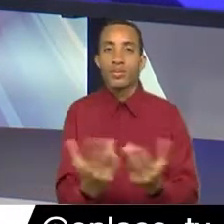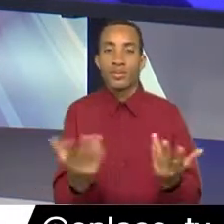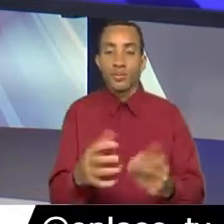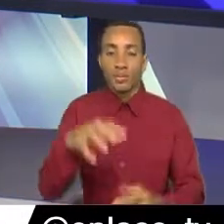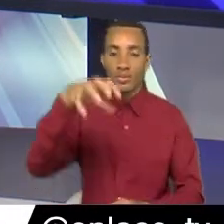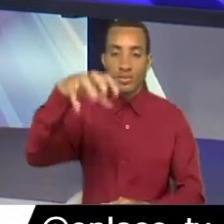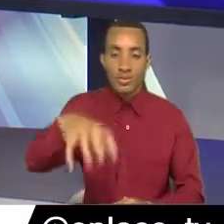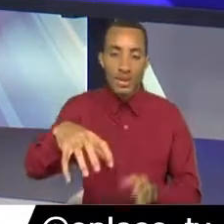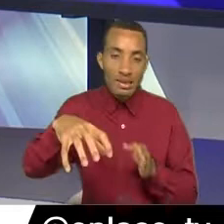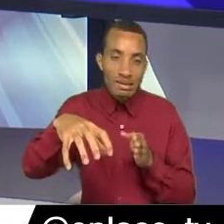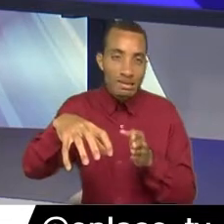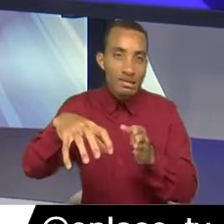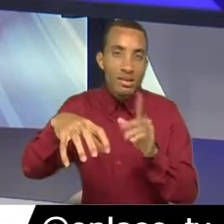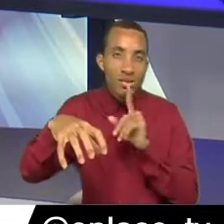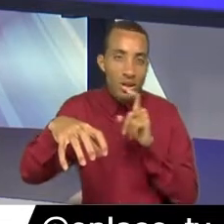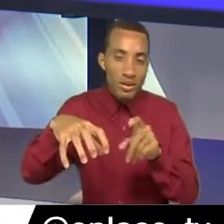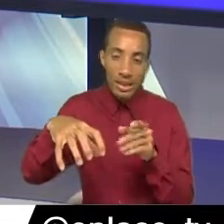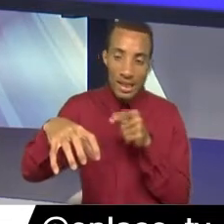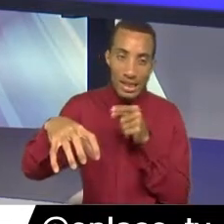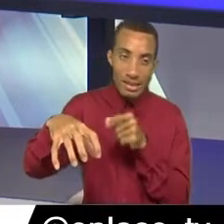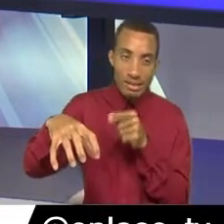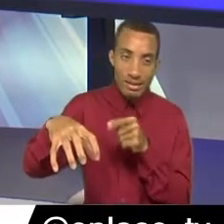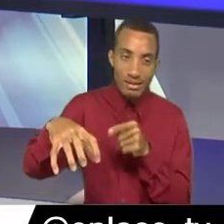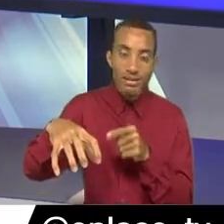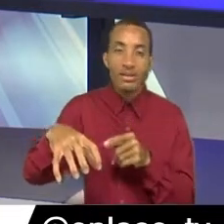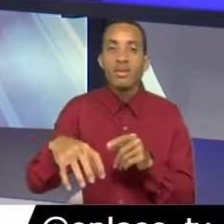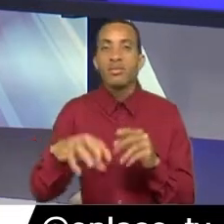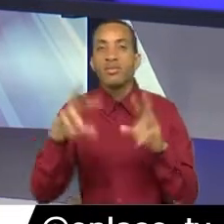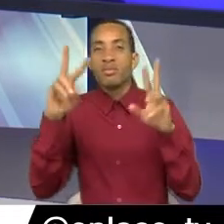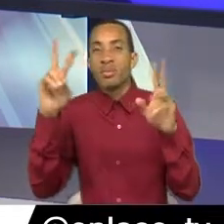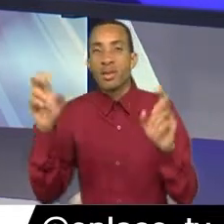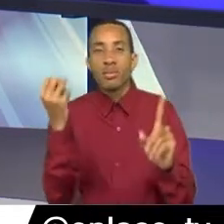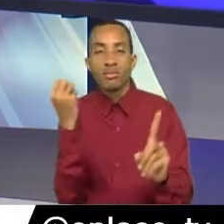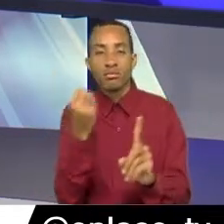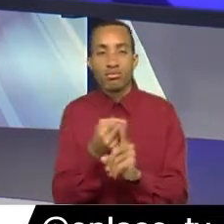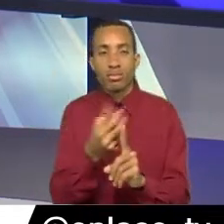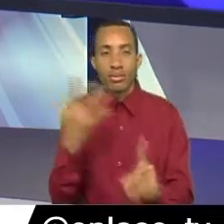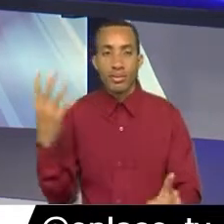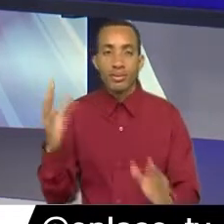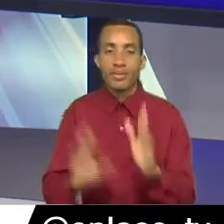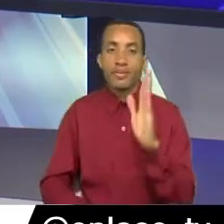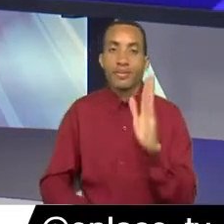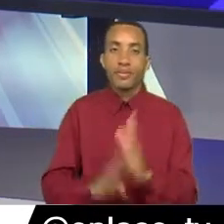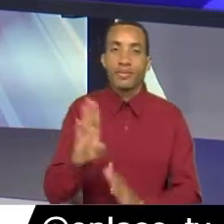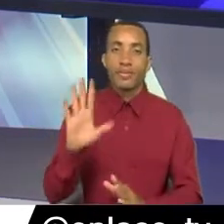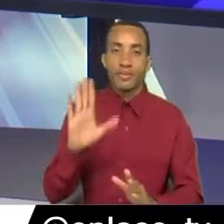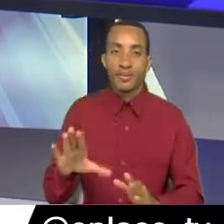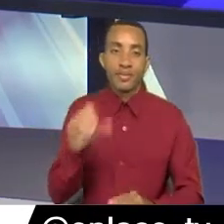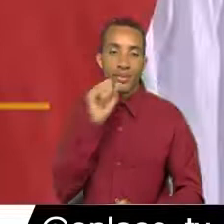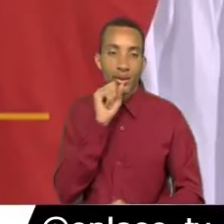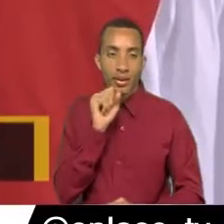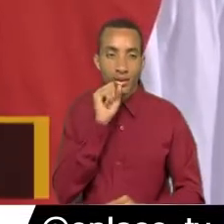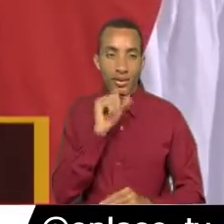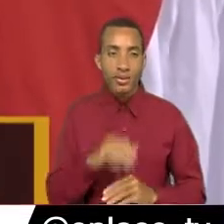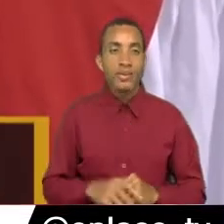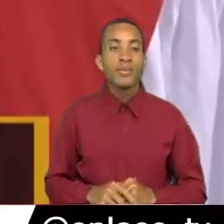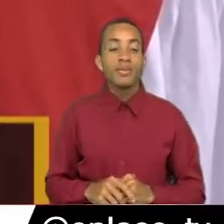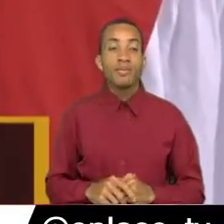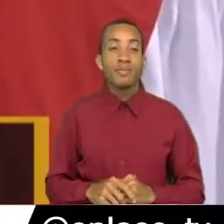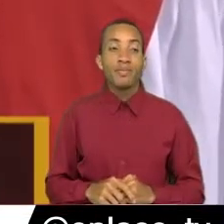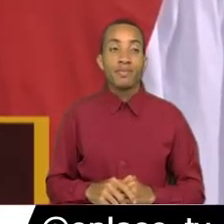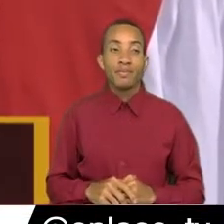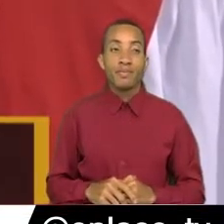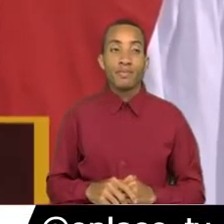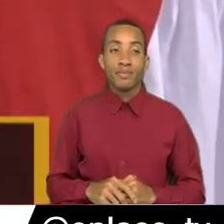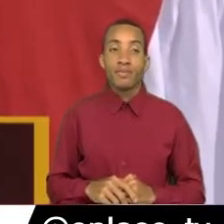Exposiciones Expoeventos. Fijaron posición frente a temas que impactan el desarrollo del puerto petrolero y la región. Dos congresistas naturales